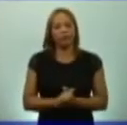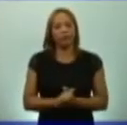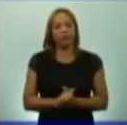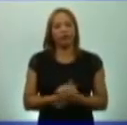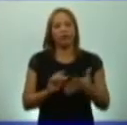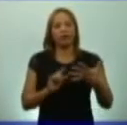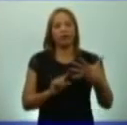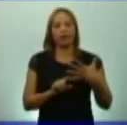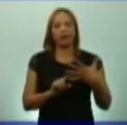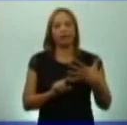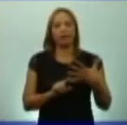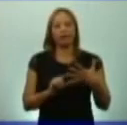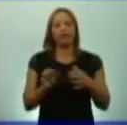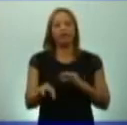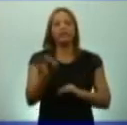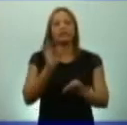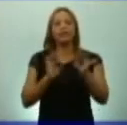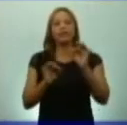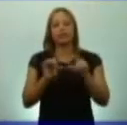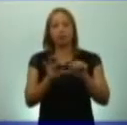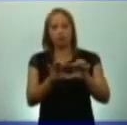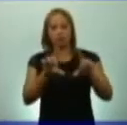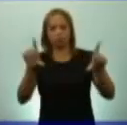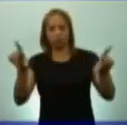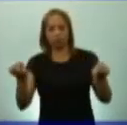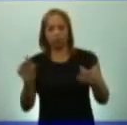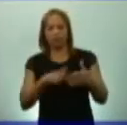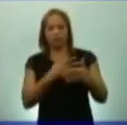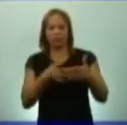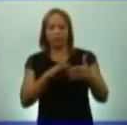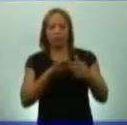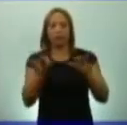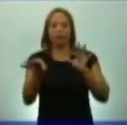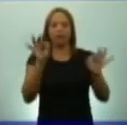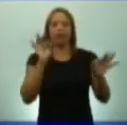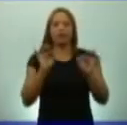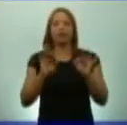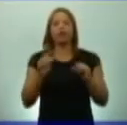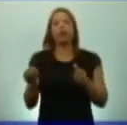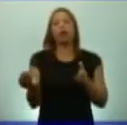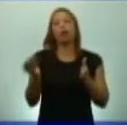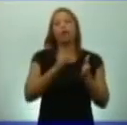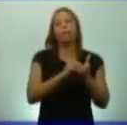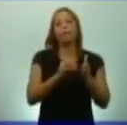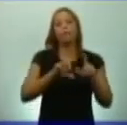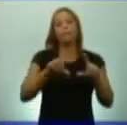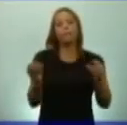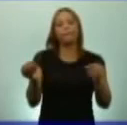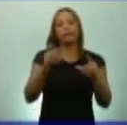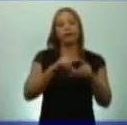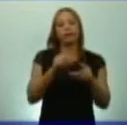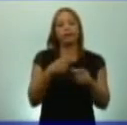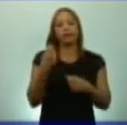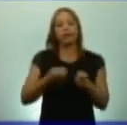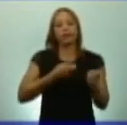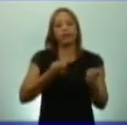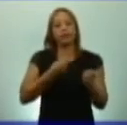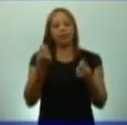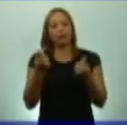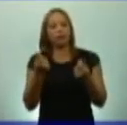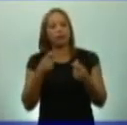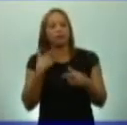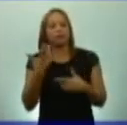5. Selecciona del recuadro el elemento adecuado y completa. La agresión económica que trata